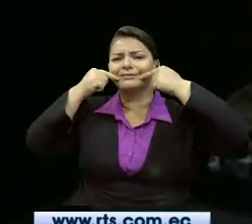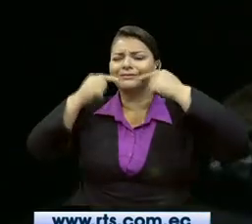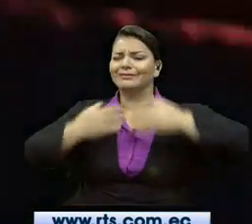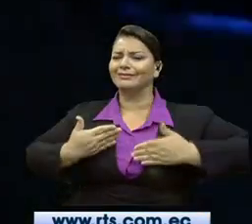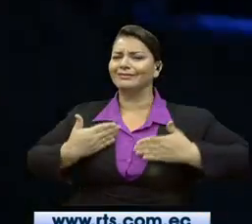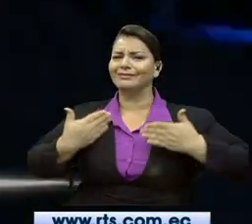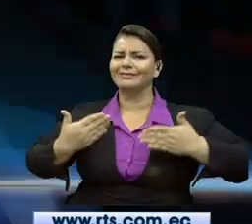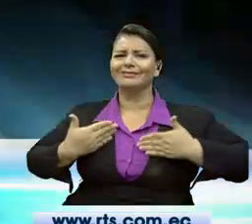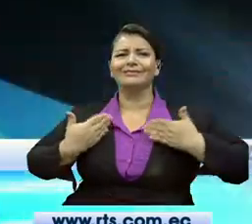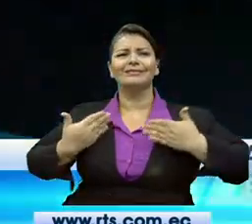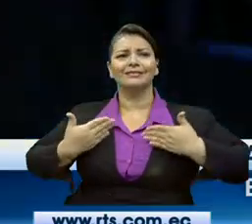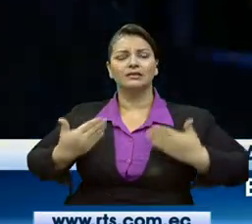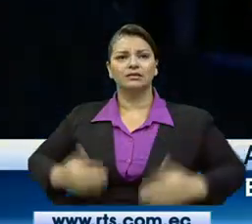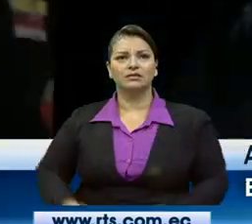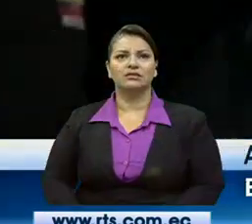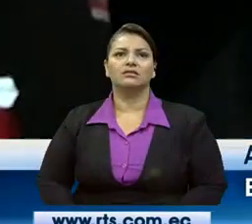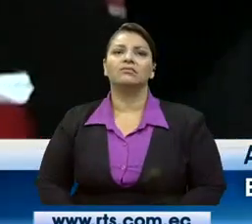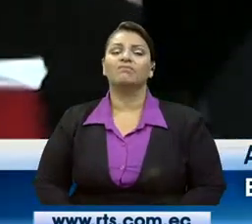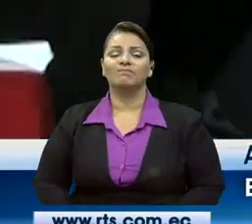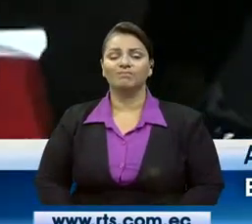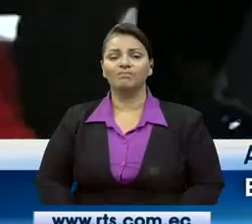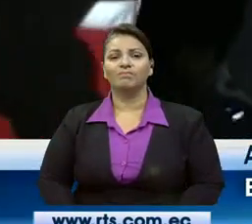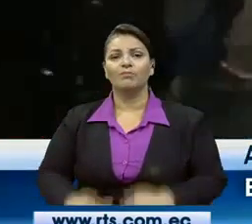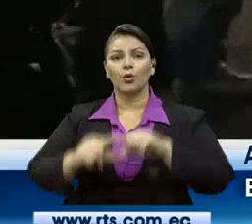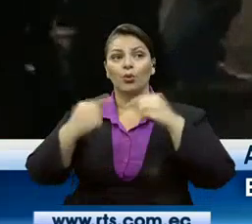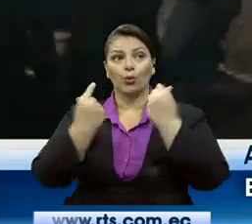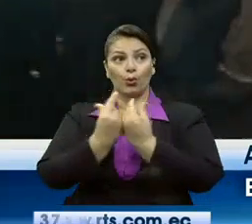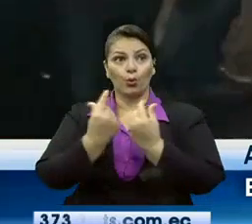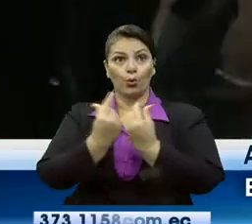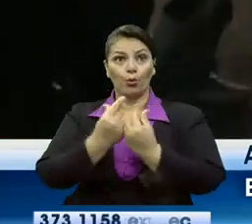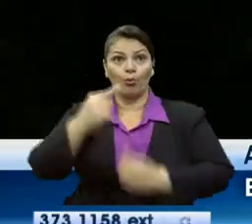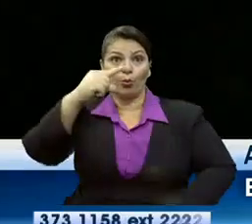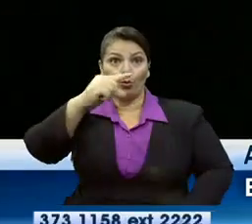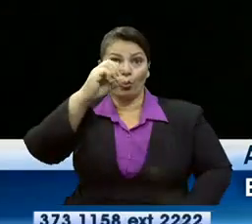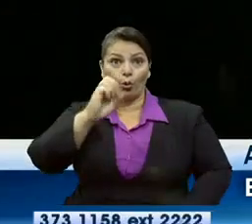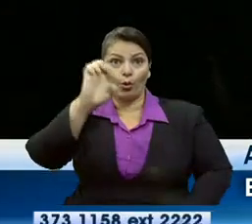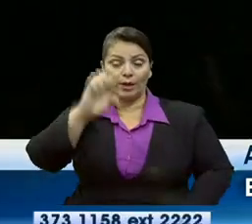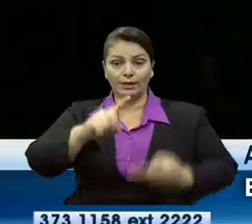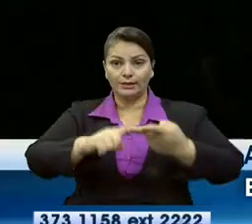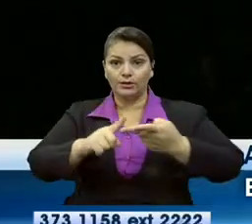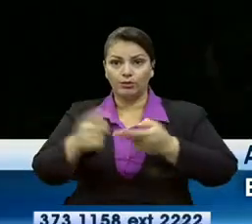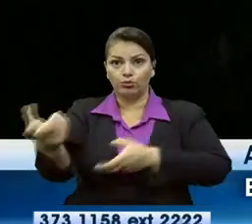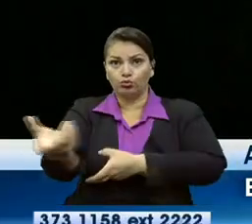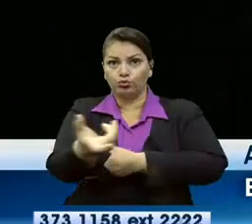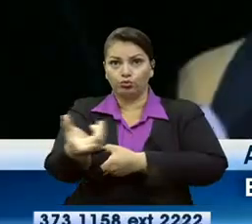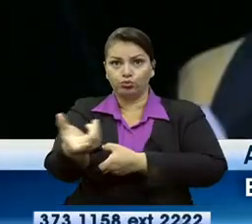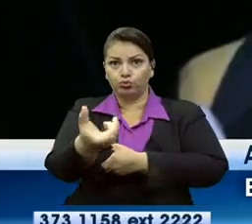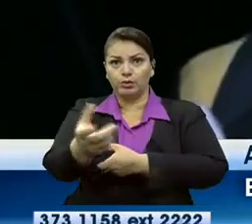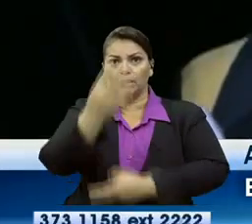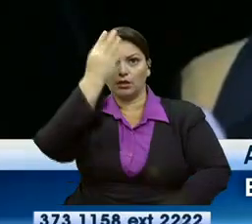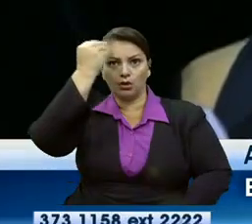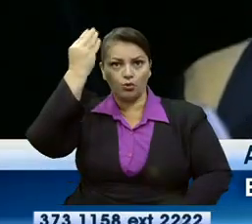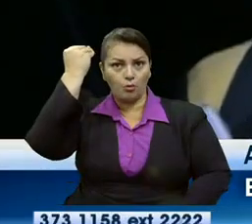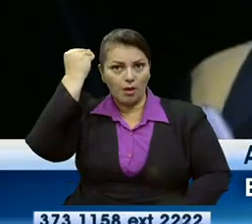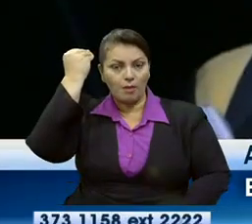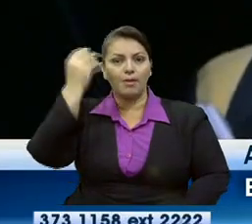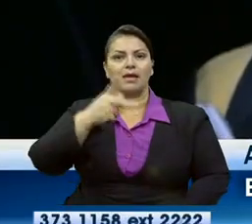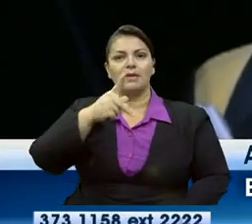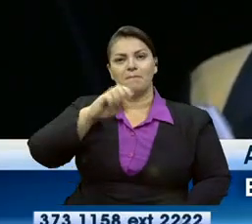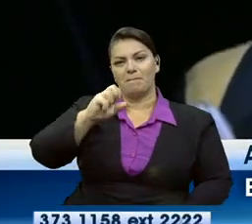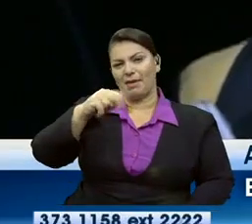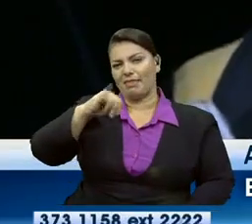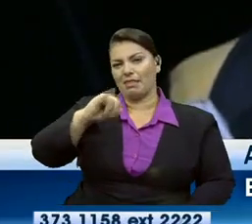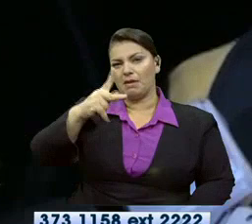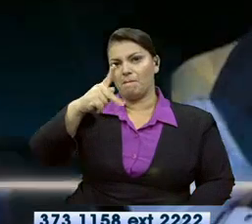tras 4 horas de ardua tarea por parte de rescatistas del GOI y cuerpos de bomberos de Riobamba y Penipe. Logrando rescatar